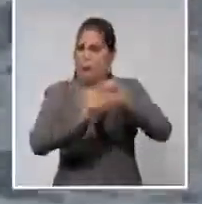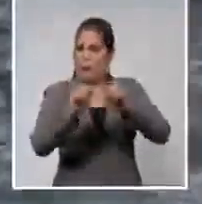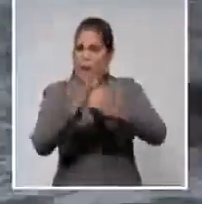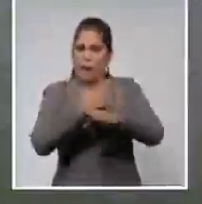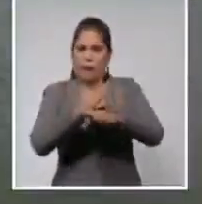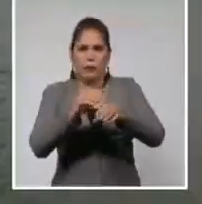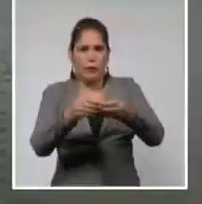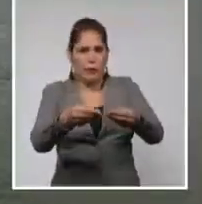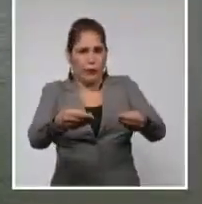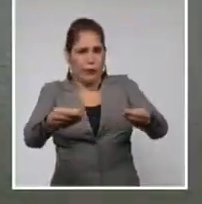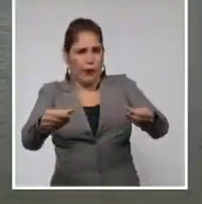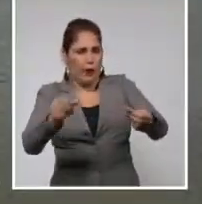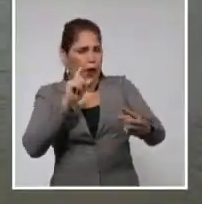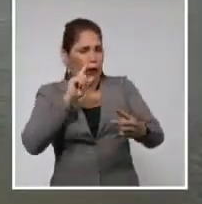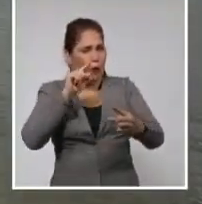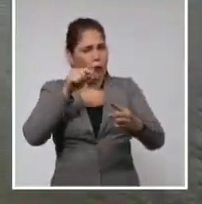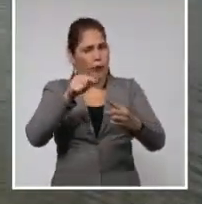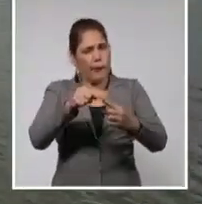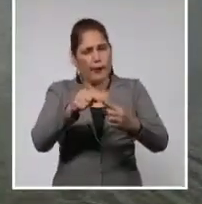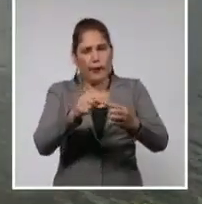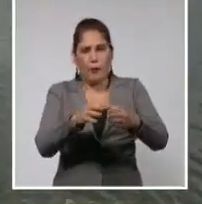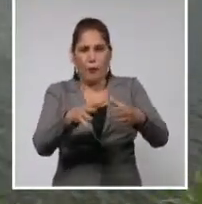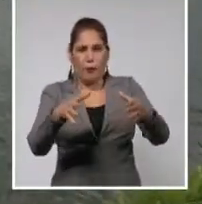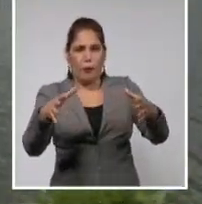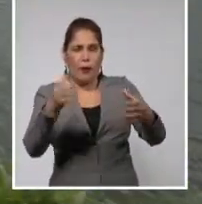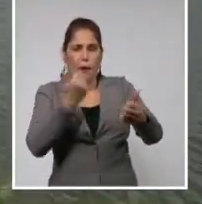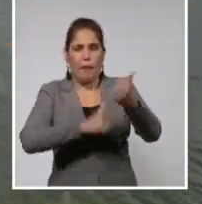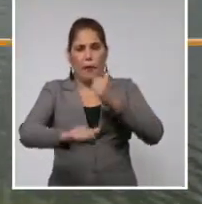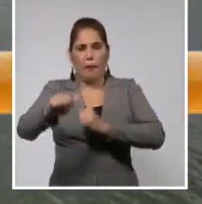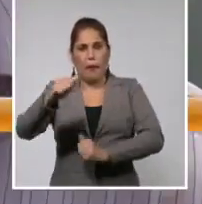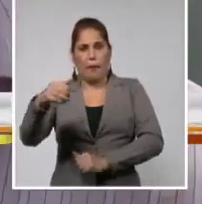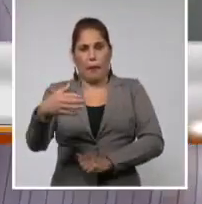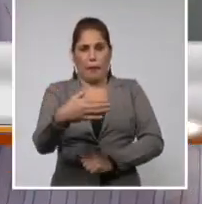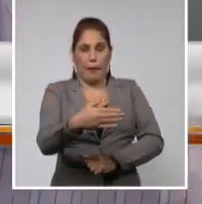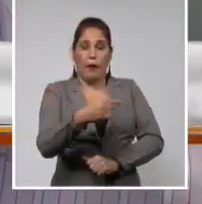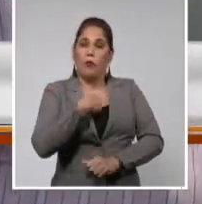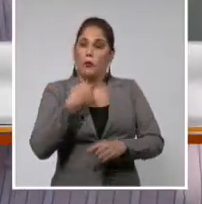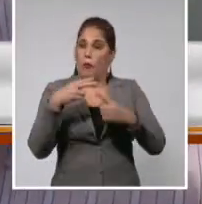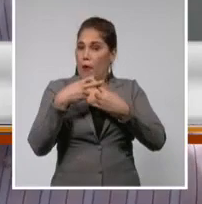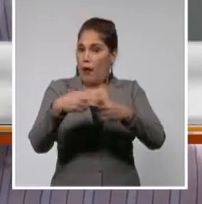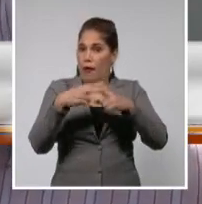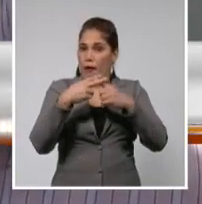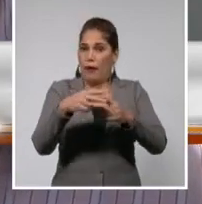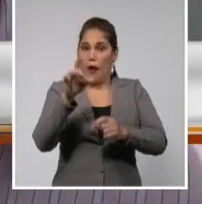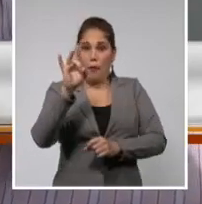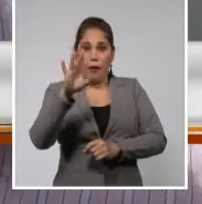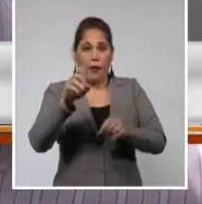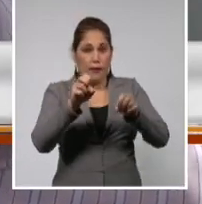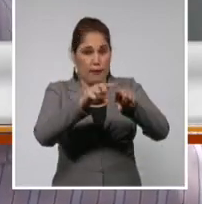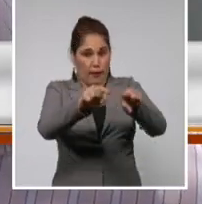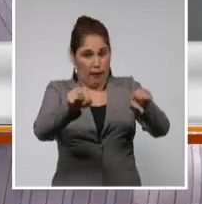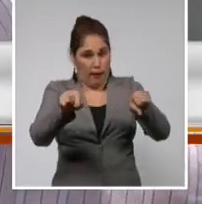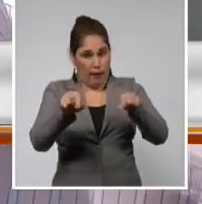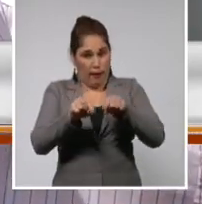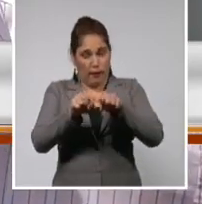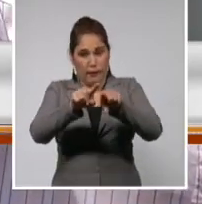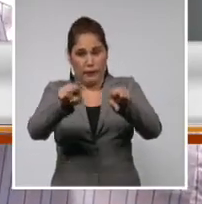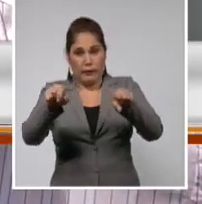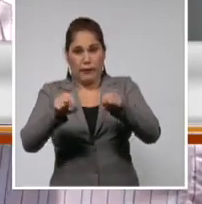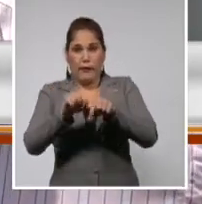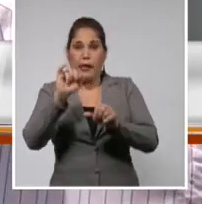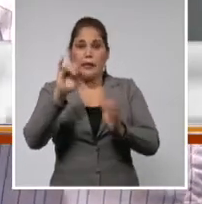hectáreas con la finalidad de aumentar las capacidades productivas. Ya reparamos 15 hectáreas en el primer semestre del año